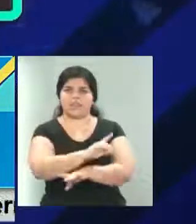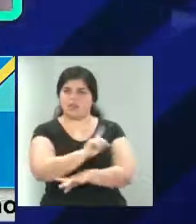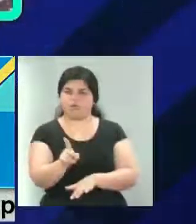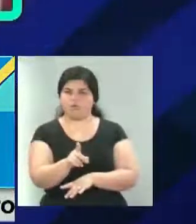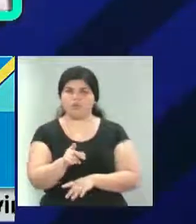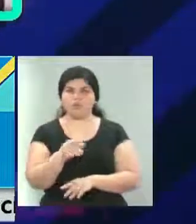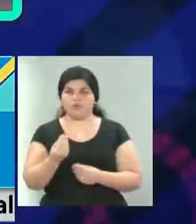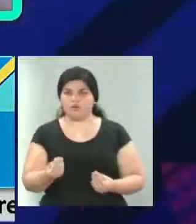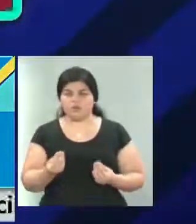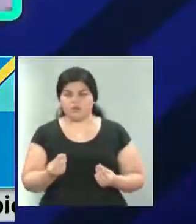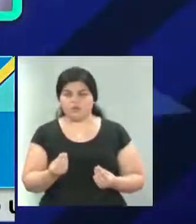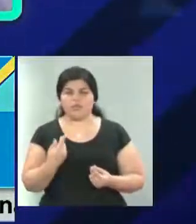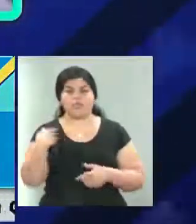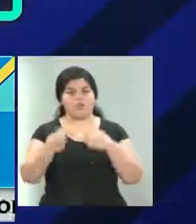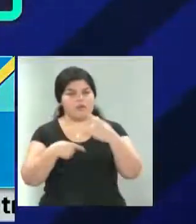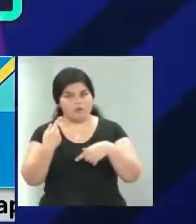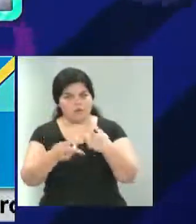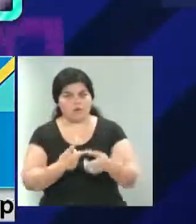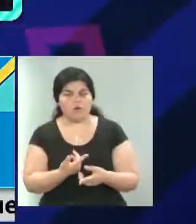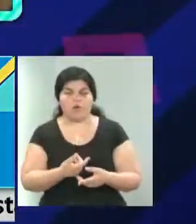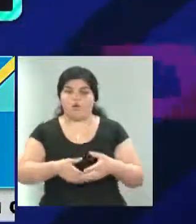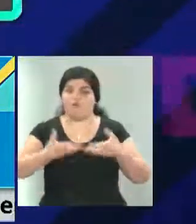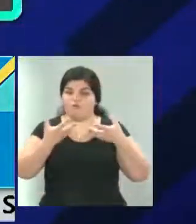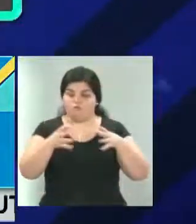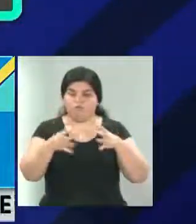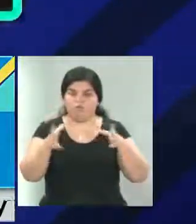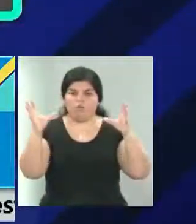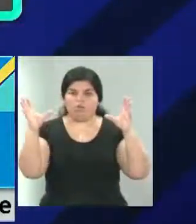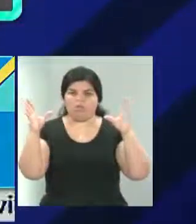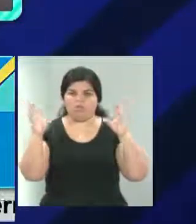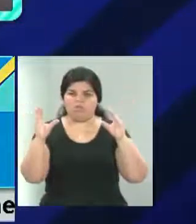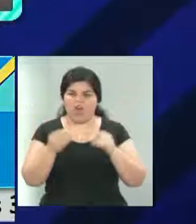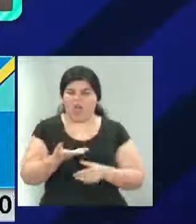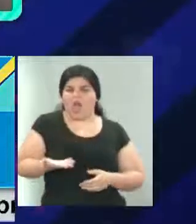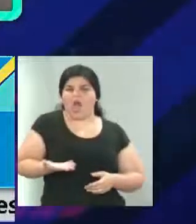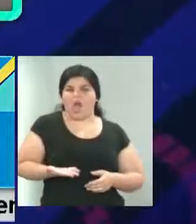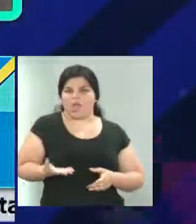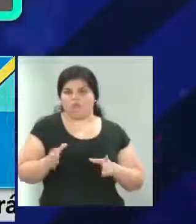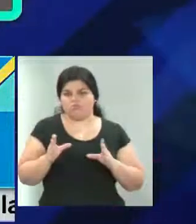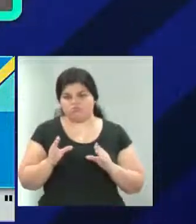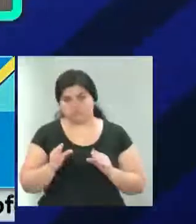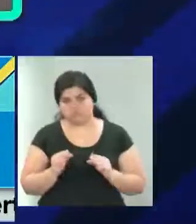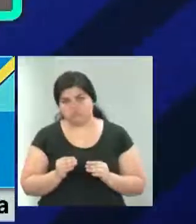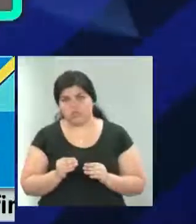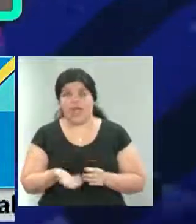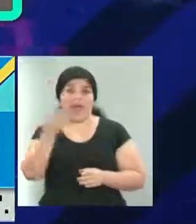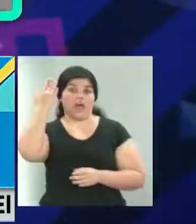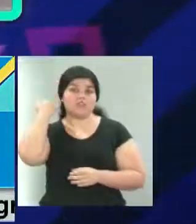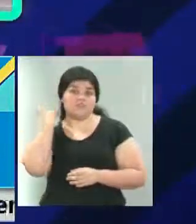¿eh? Porque vos mirás la secuencia desde hace 10 años a la fecha, antes se llenaban los estadios con las dos